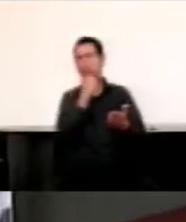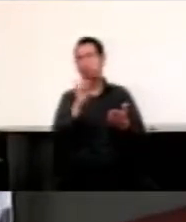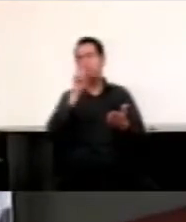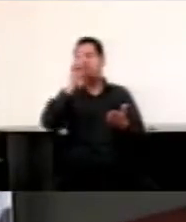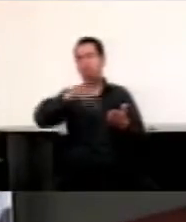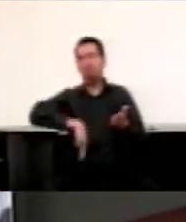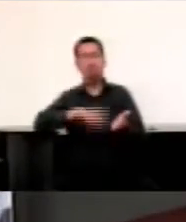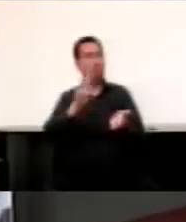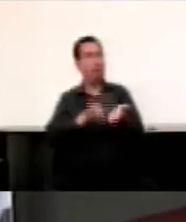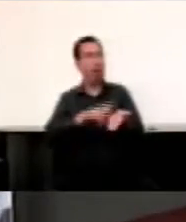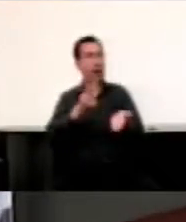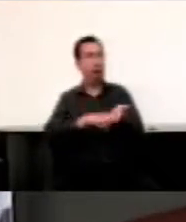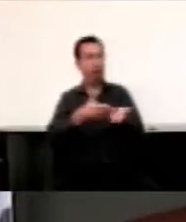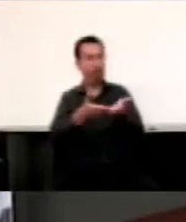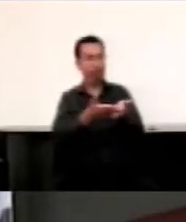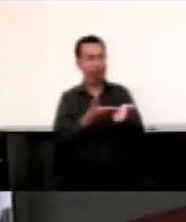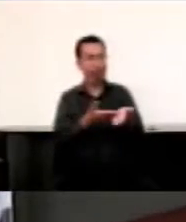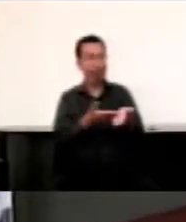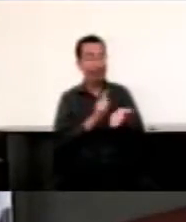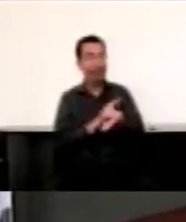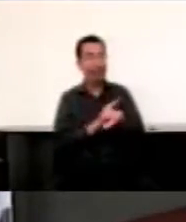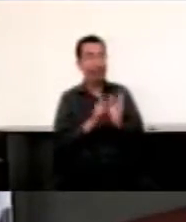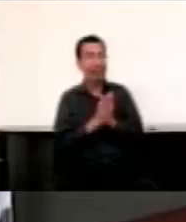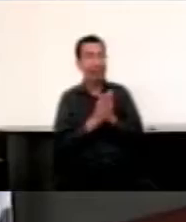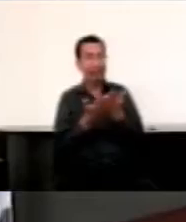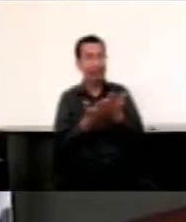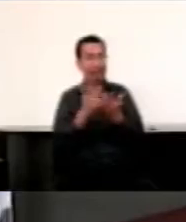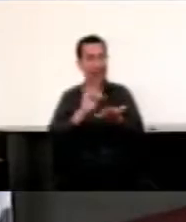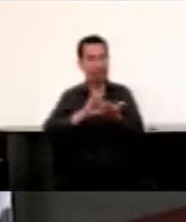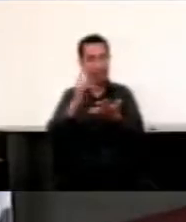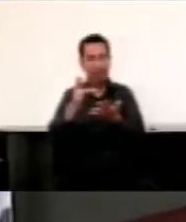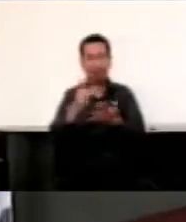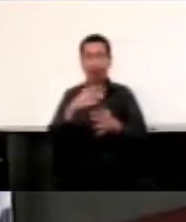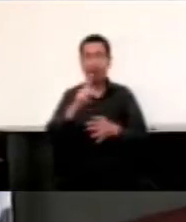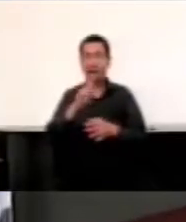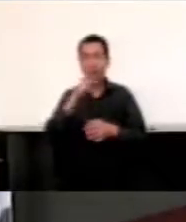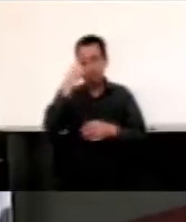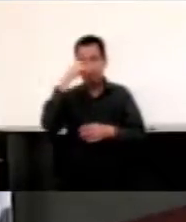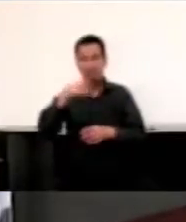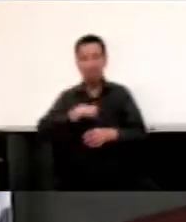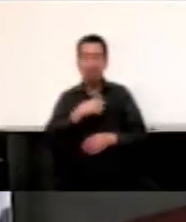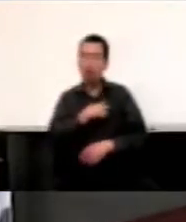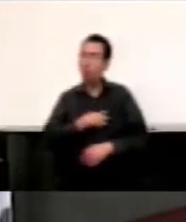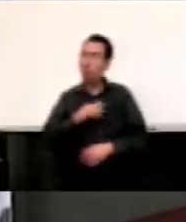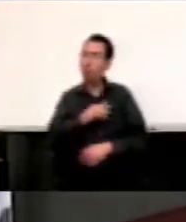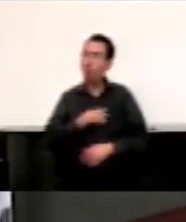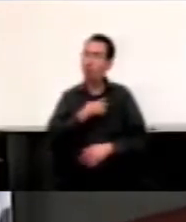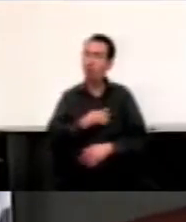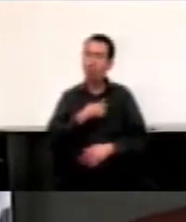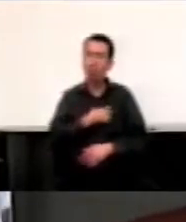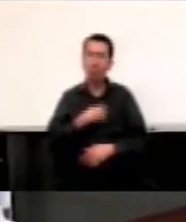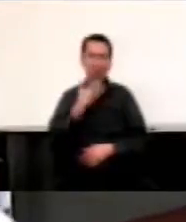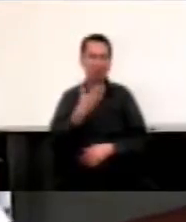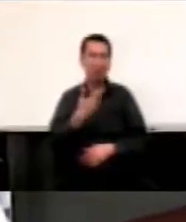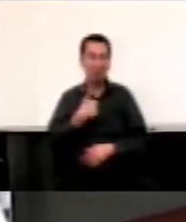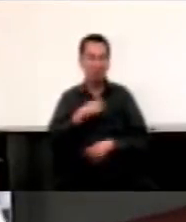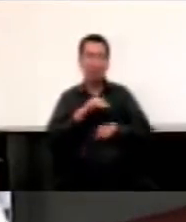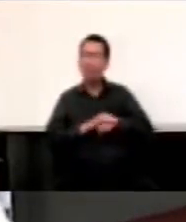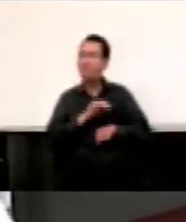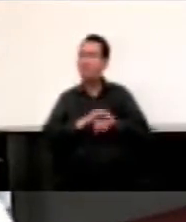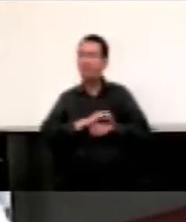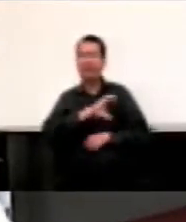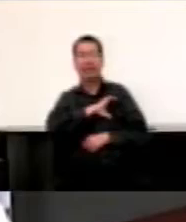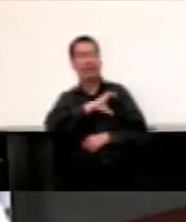es estupenda, del doctor O'Neill. Gracias, consejera. Y bueno, la verdad es que estoy muy contenta además porque pues estoy con grandes